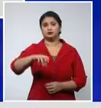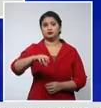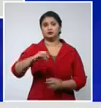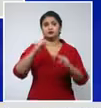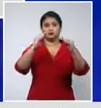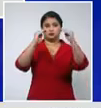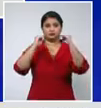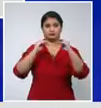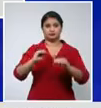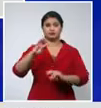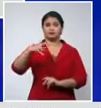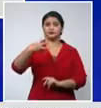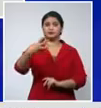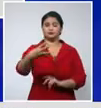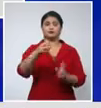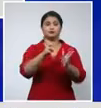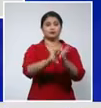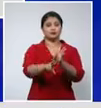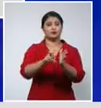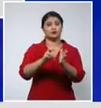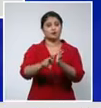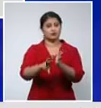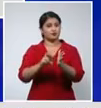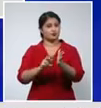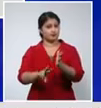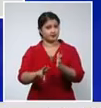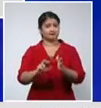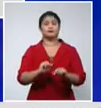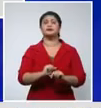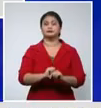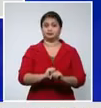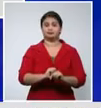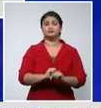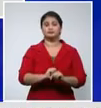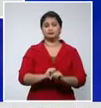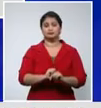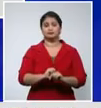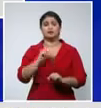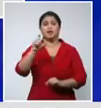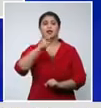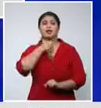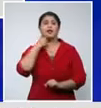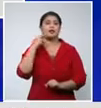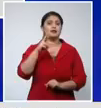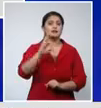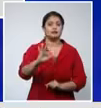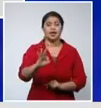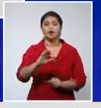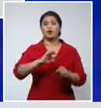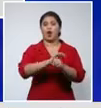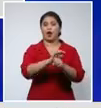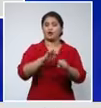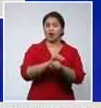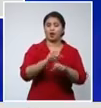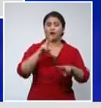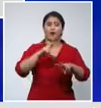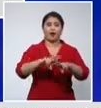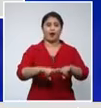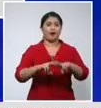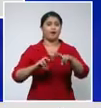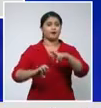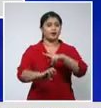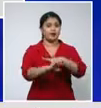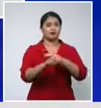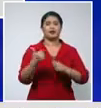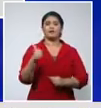de la provincia de La Habana. Cerro, Arroyo Naranjo, Habana del Este y 10 de octubre. Ahí se